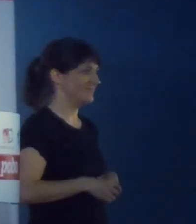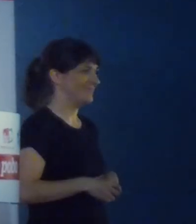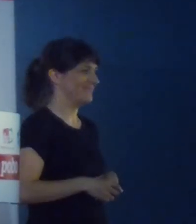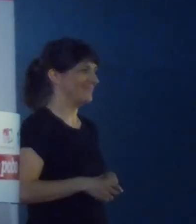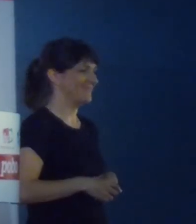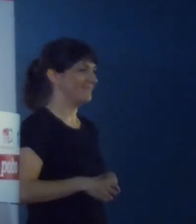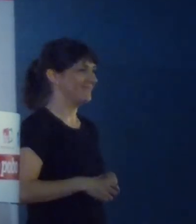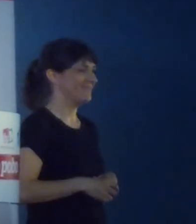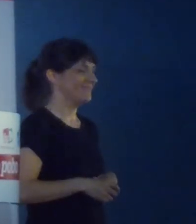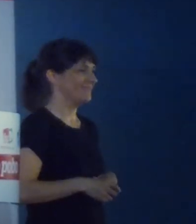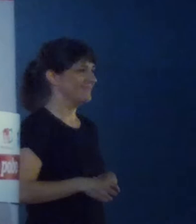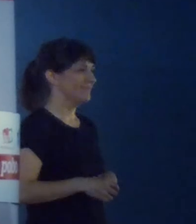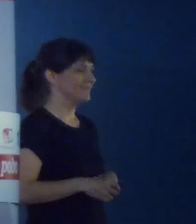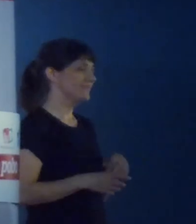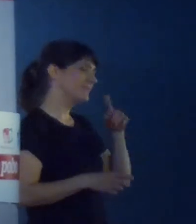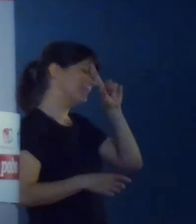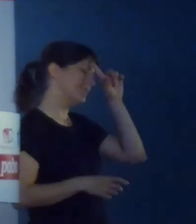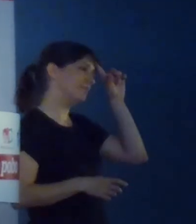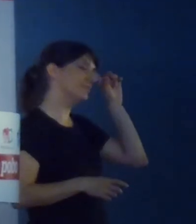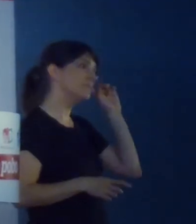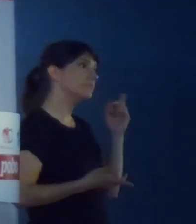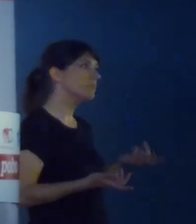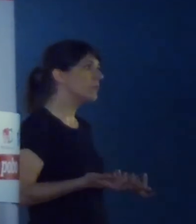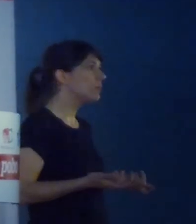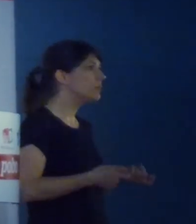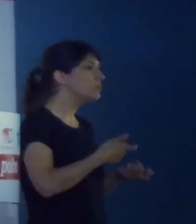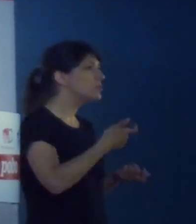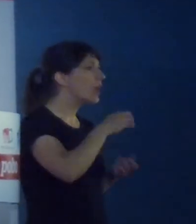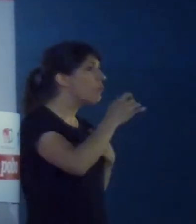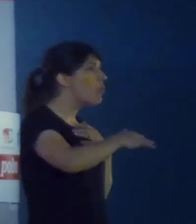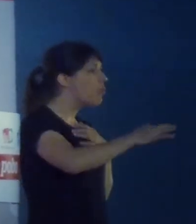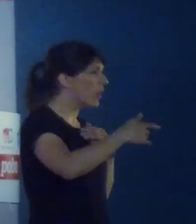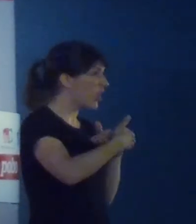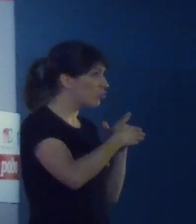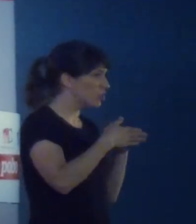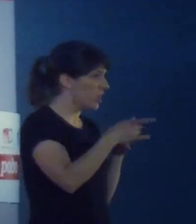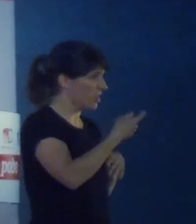aí dai pouco, toda a xente no mar da costeira,